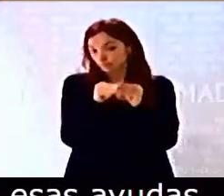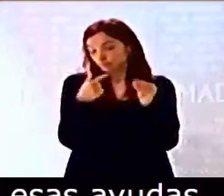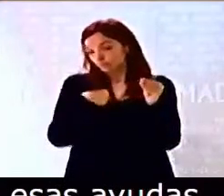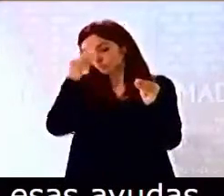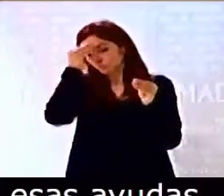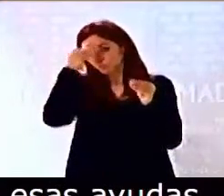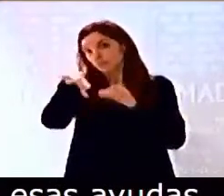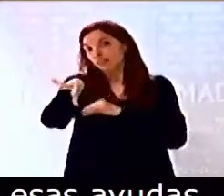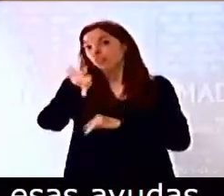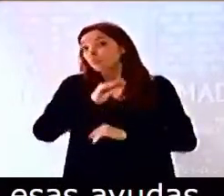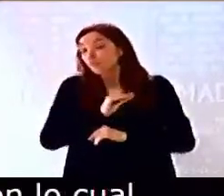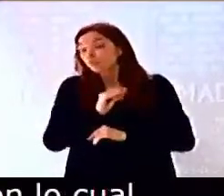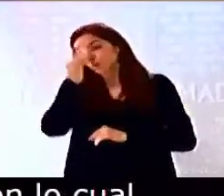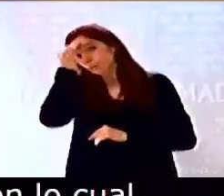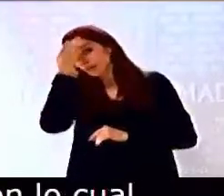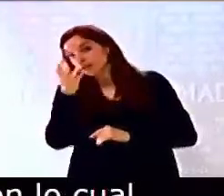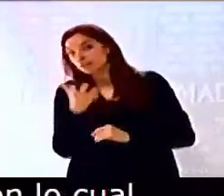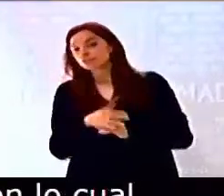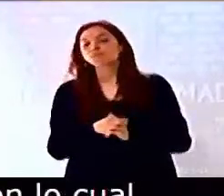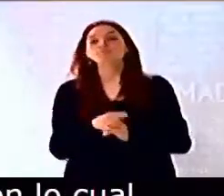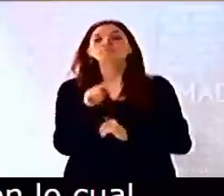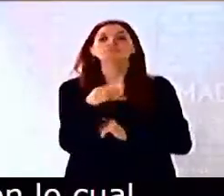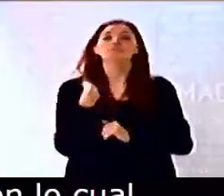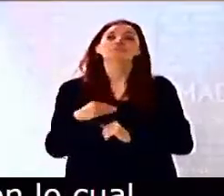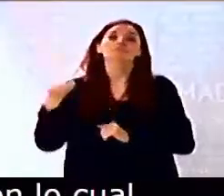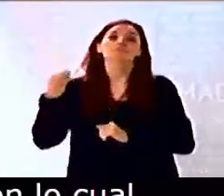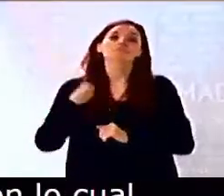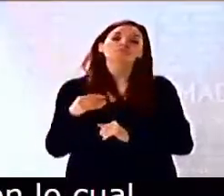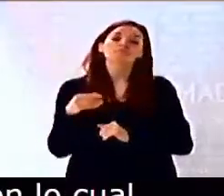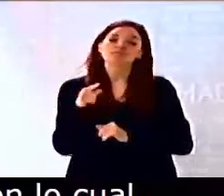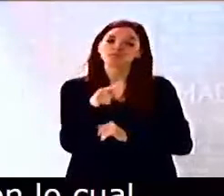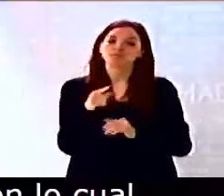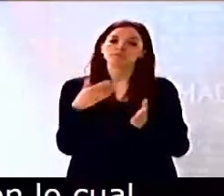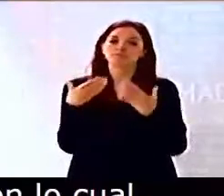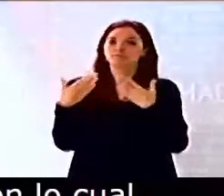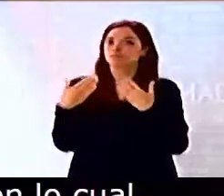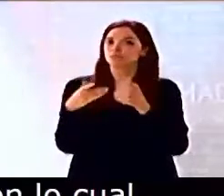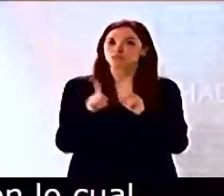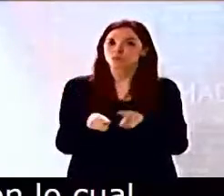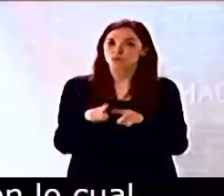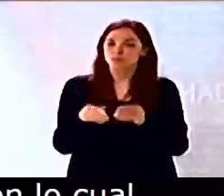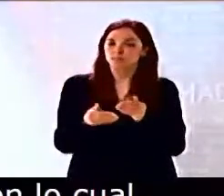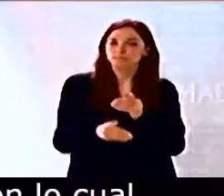entiendo que en ese camino tenemos que seguir, ¿no?